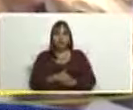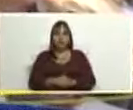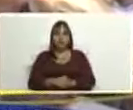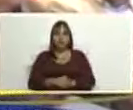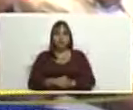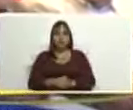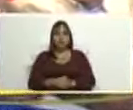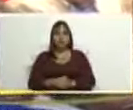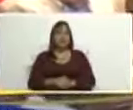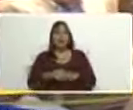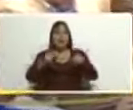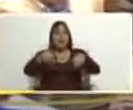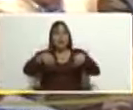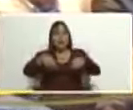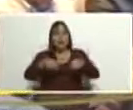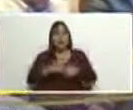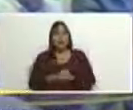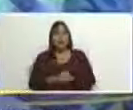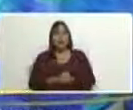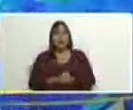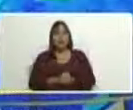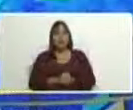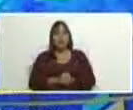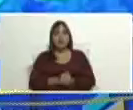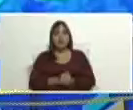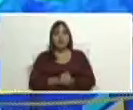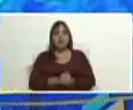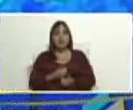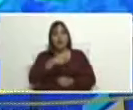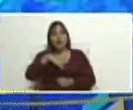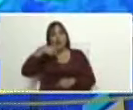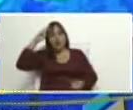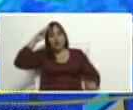que hoy precisamente hayamos cumplido la meta,